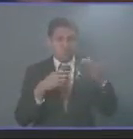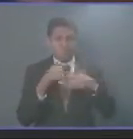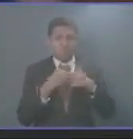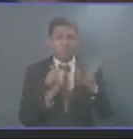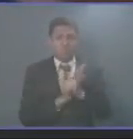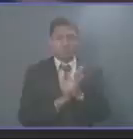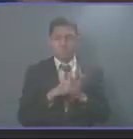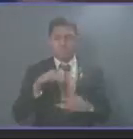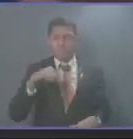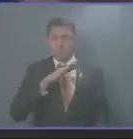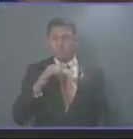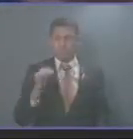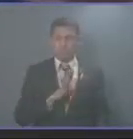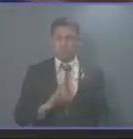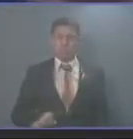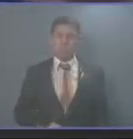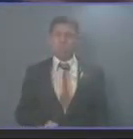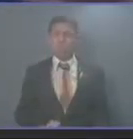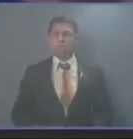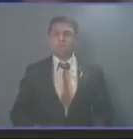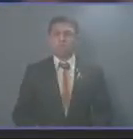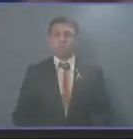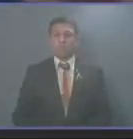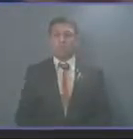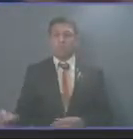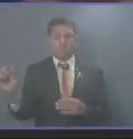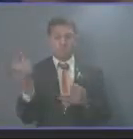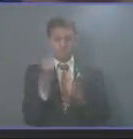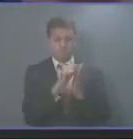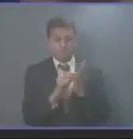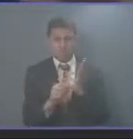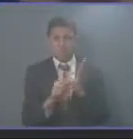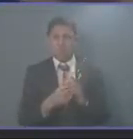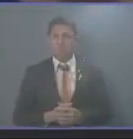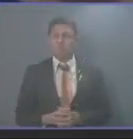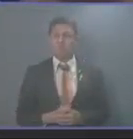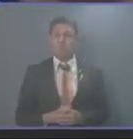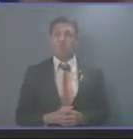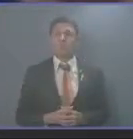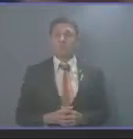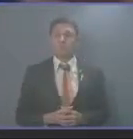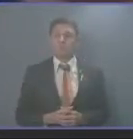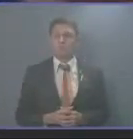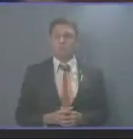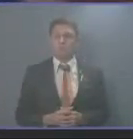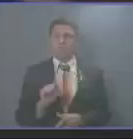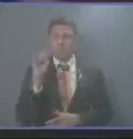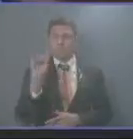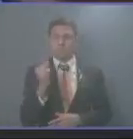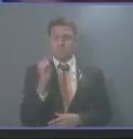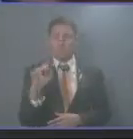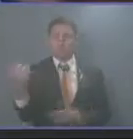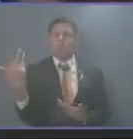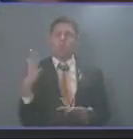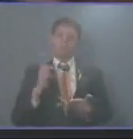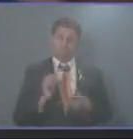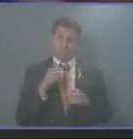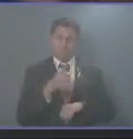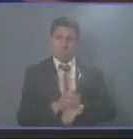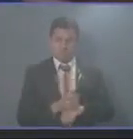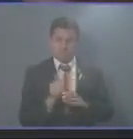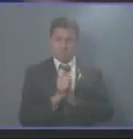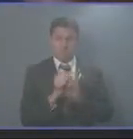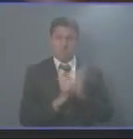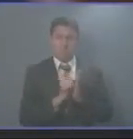Asamblea Legislativa de la República de El Salvador, considerando Romano 1, que de conformidad con